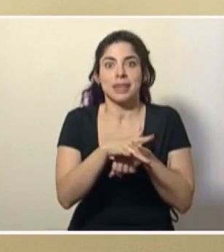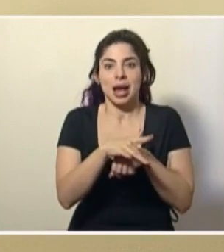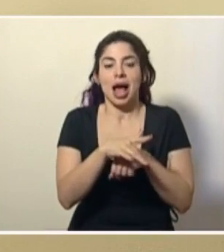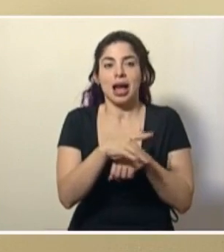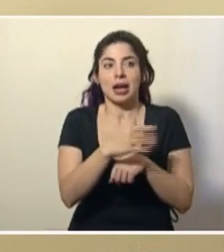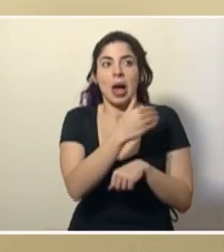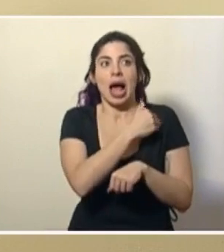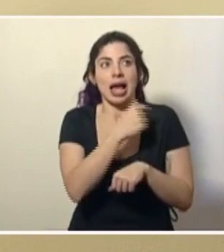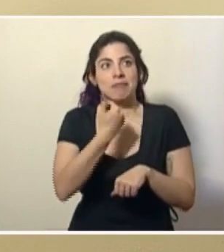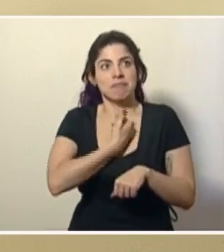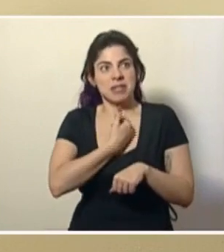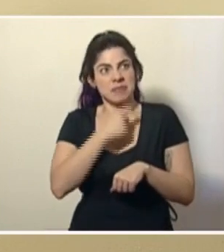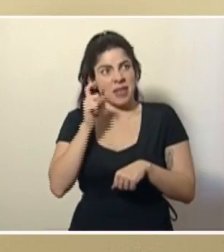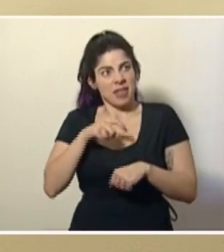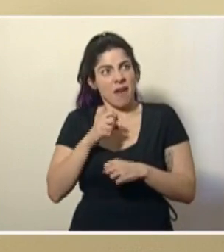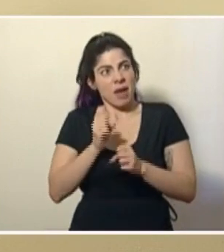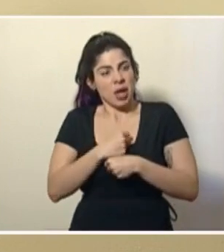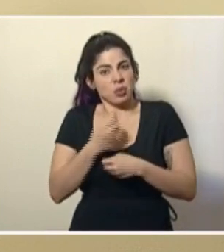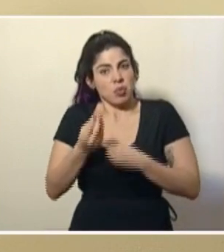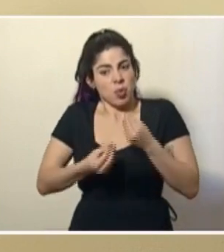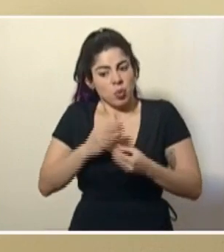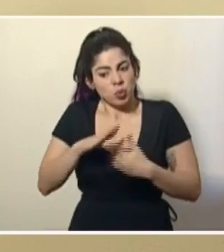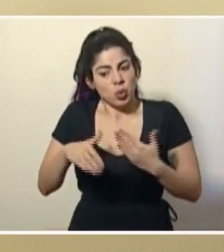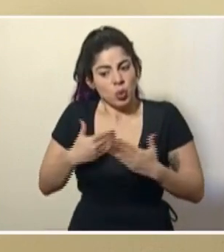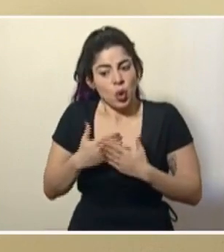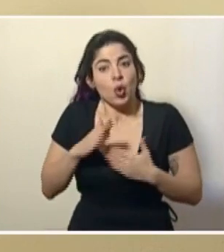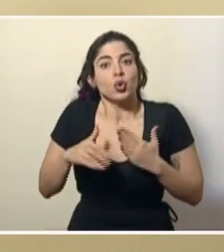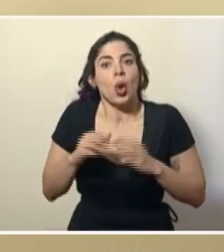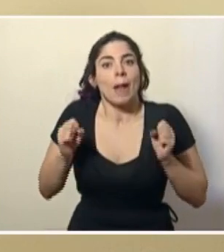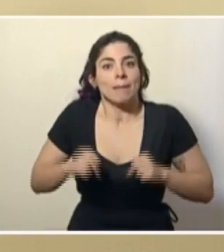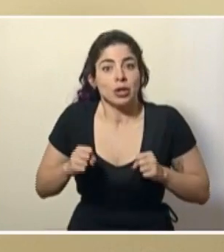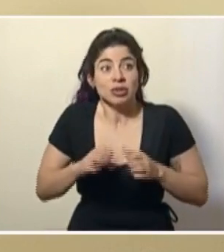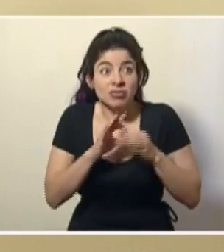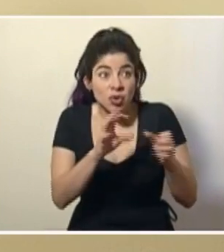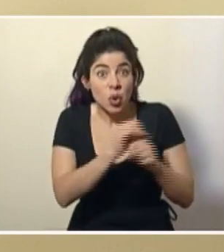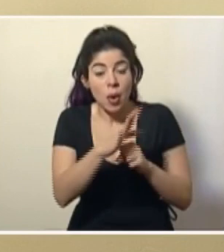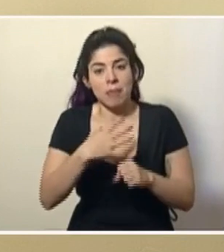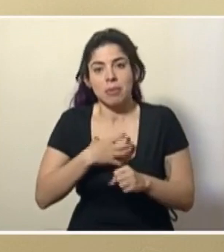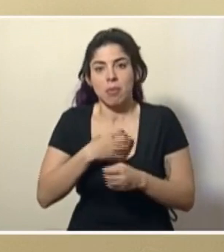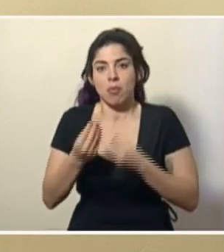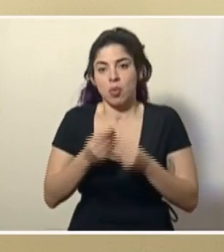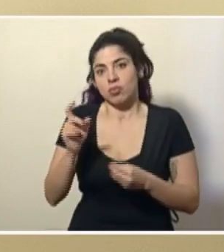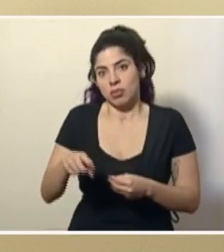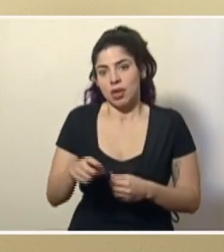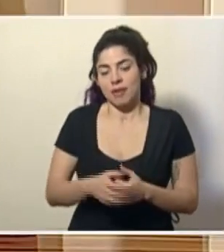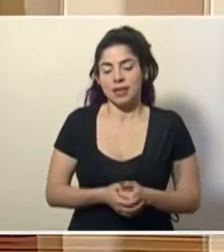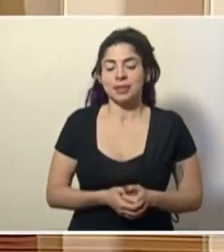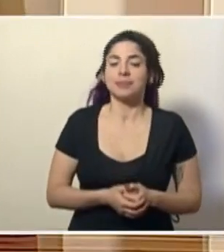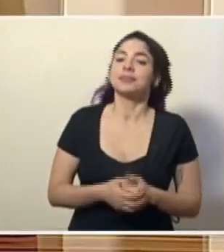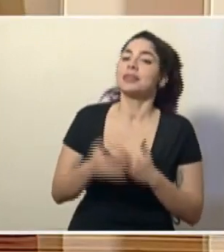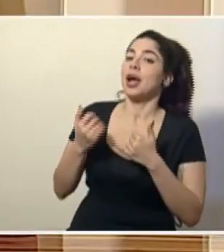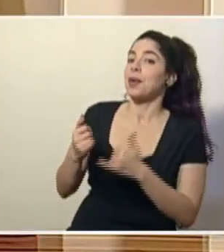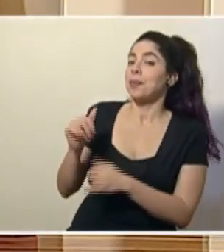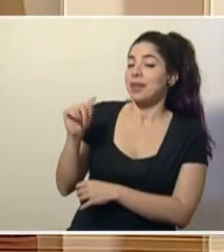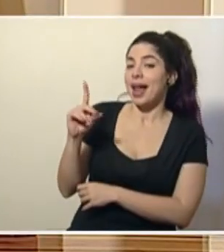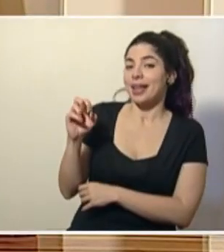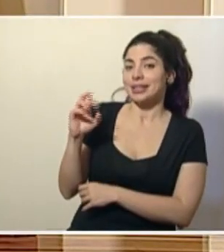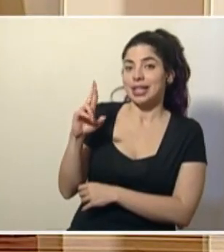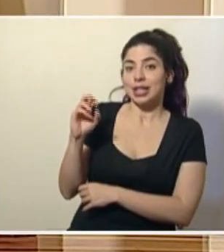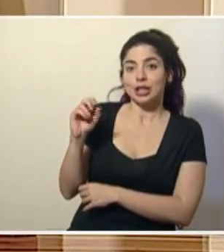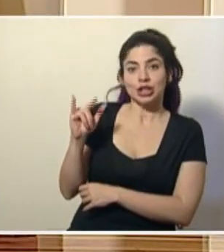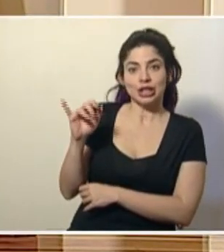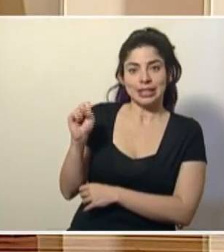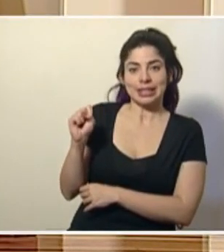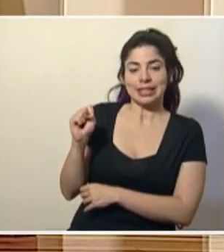la autosuficiencia en la medida de lo posible, de todo lo que tuviera que ver con COVID-19. Para don